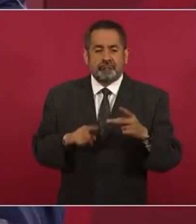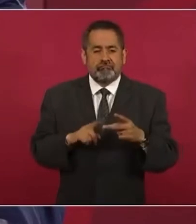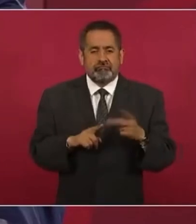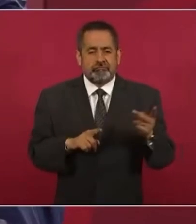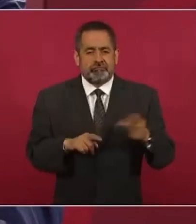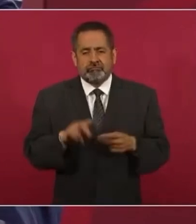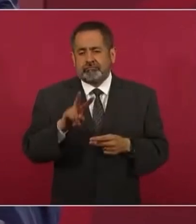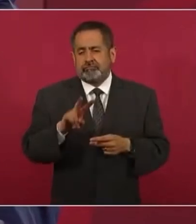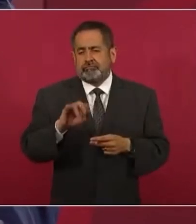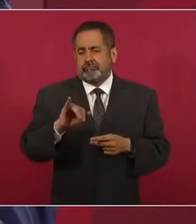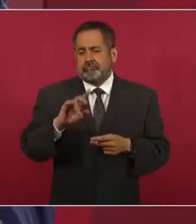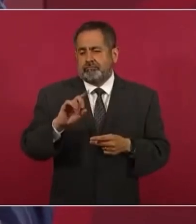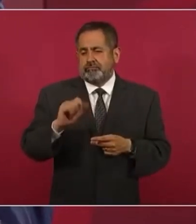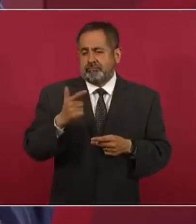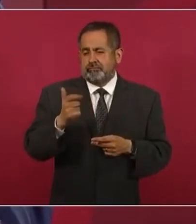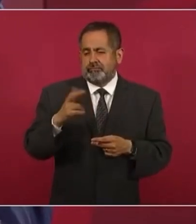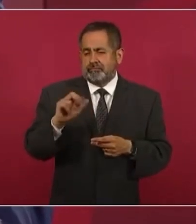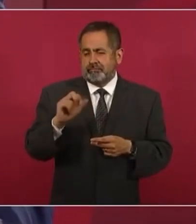Videgaray,